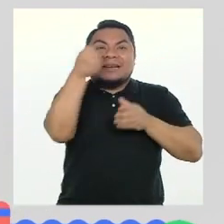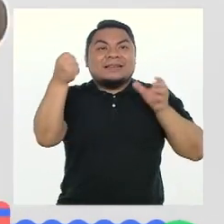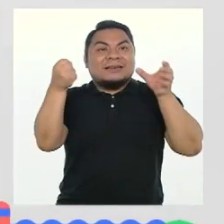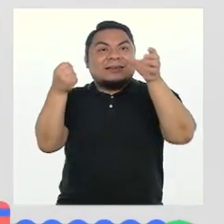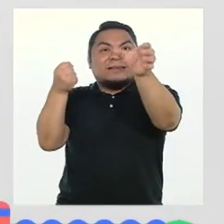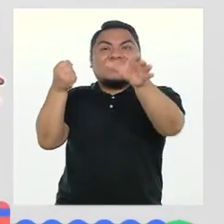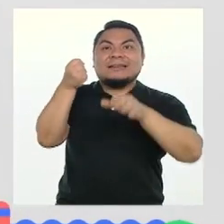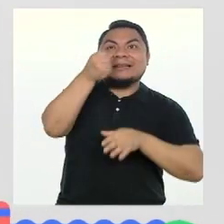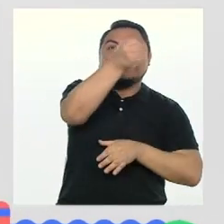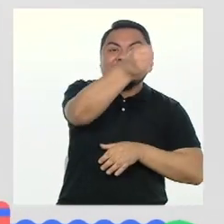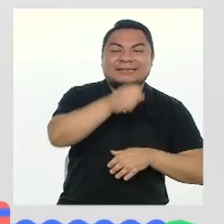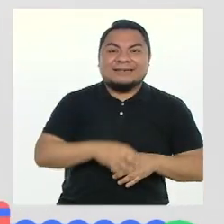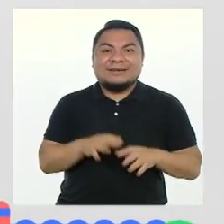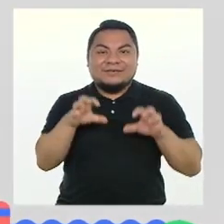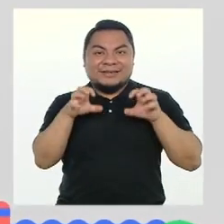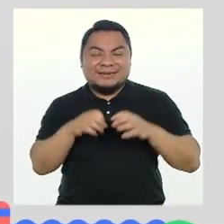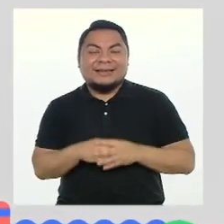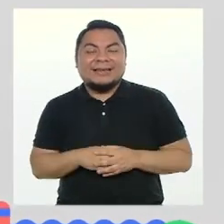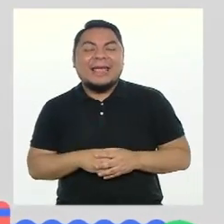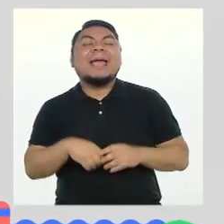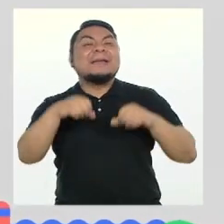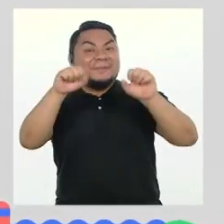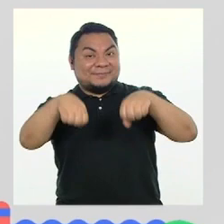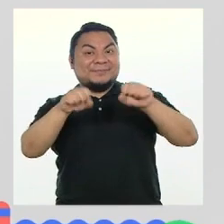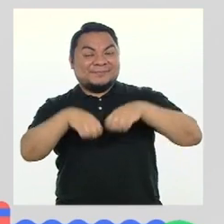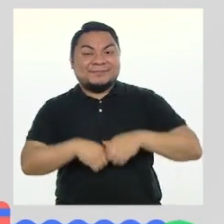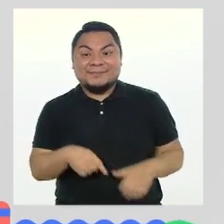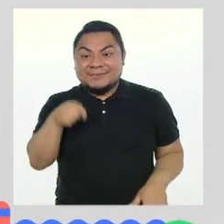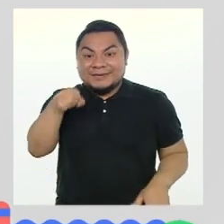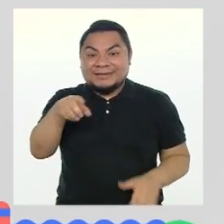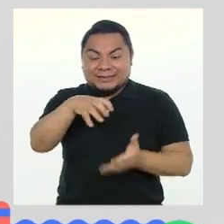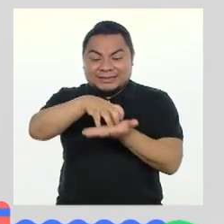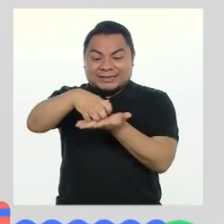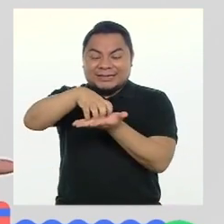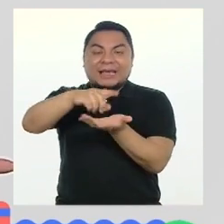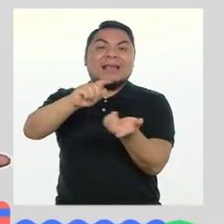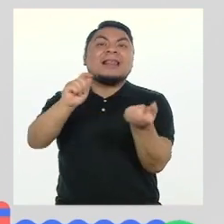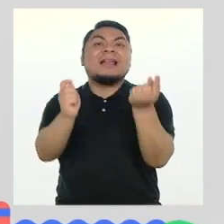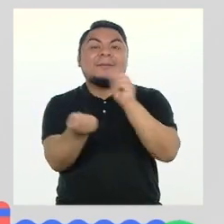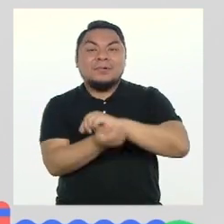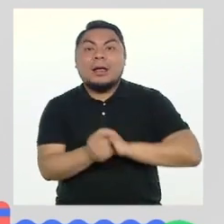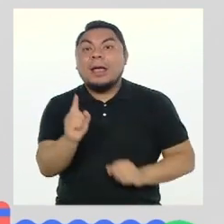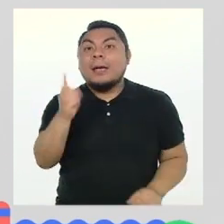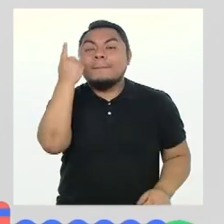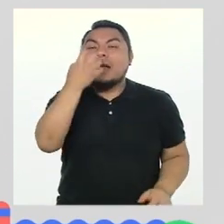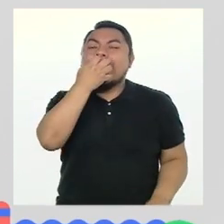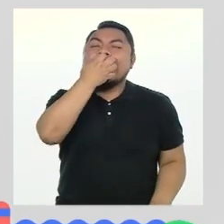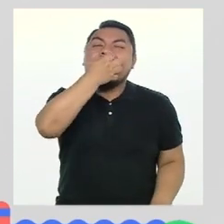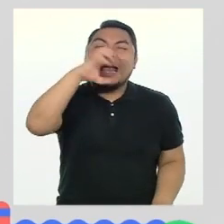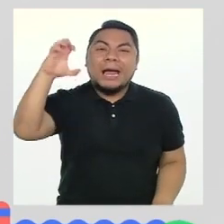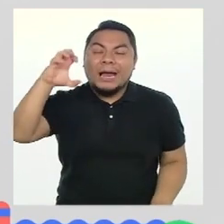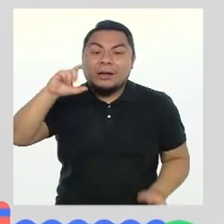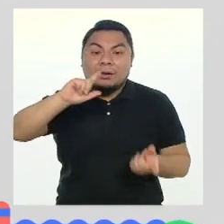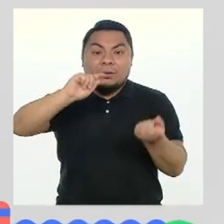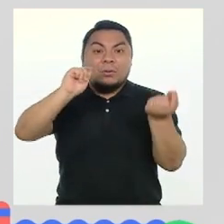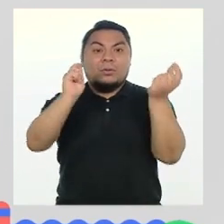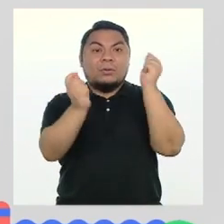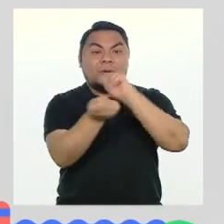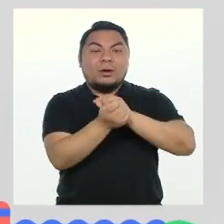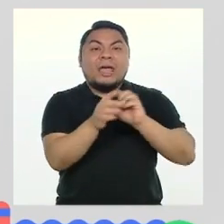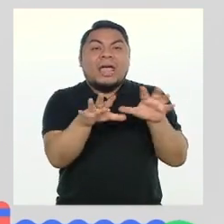refrigeradora. ¡Excelente! La gelatina se ha transformado, primero por el calor y luego por el